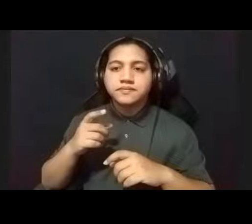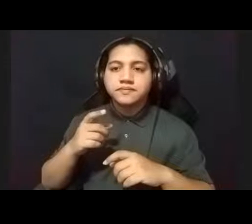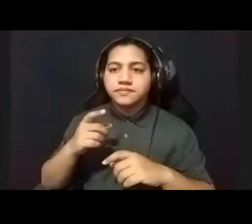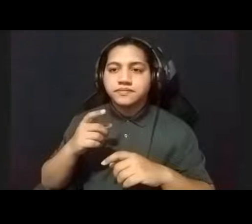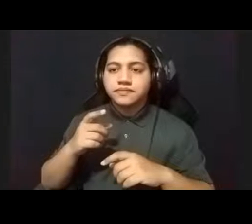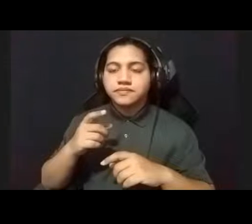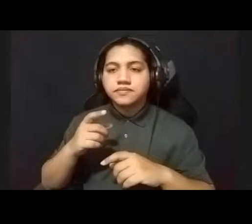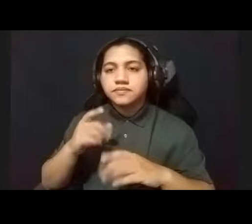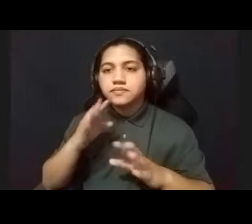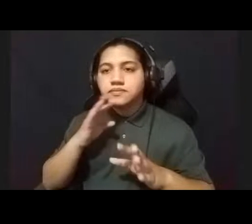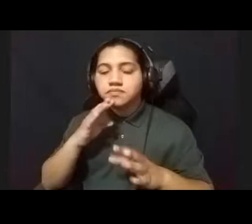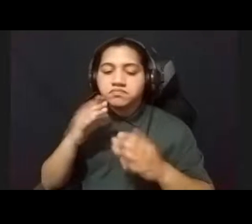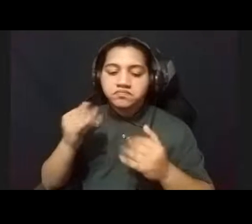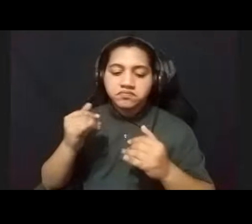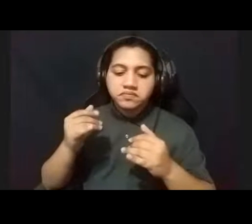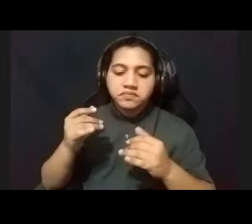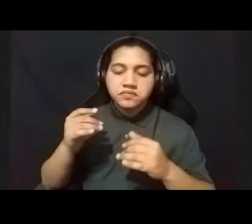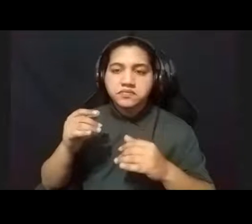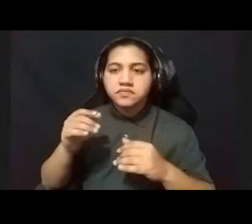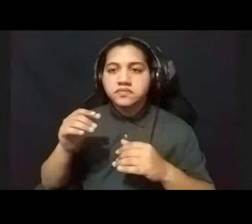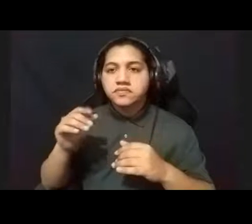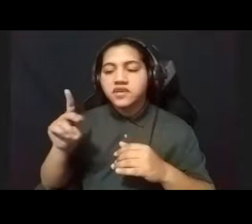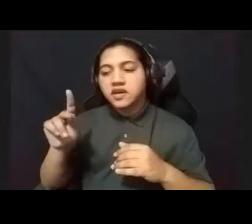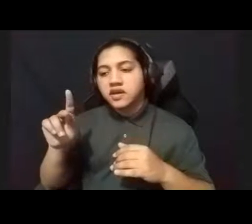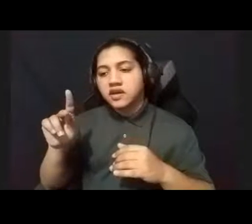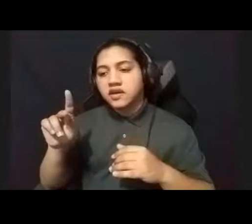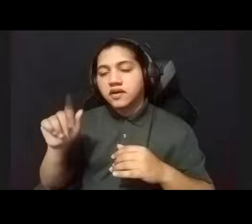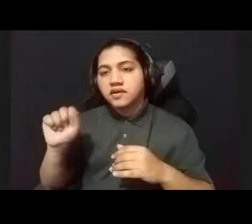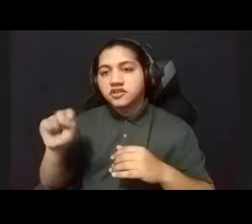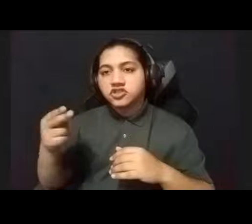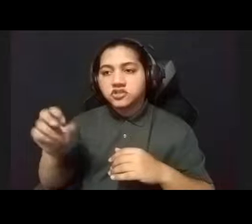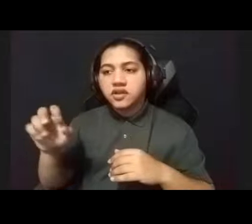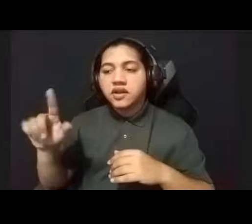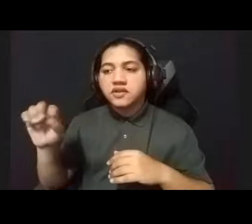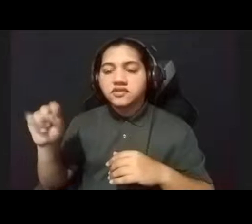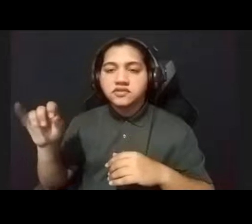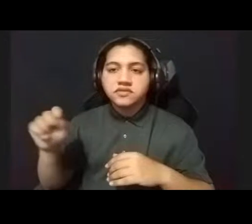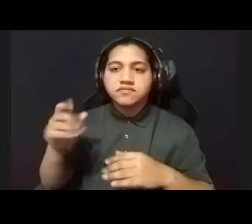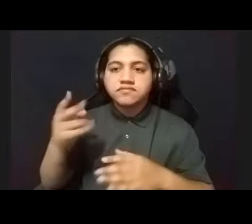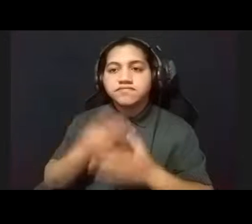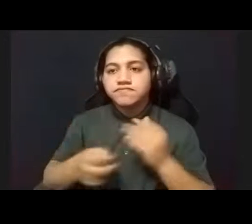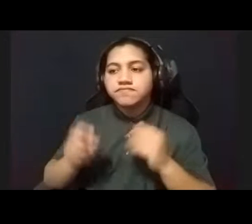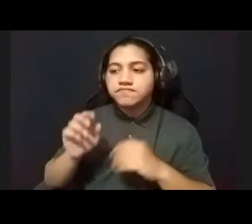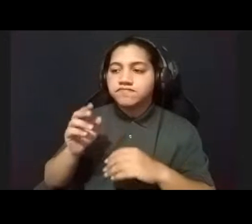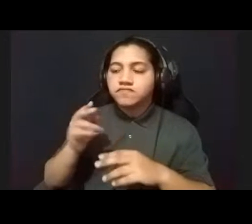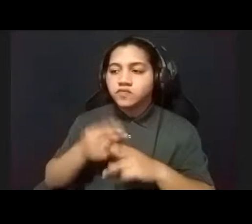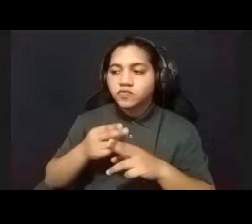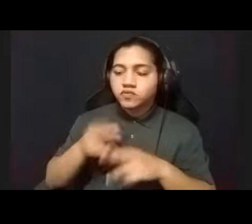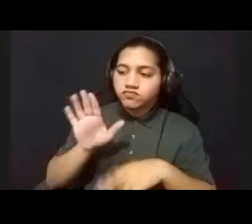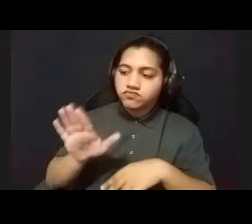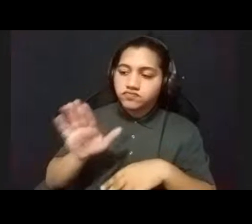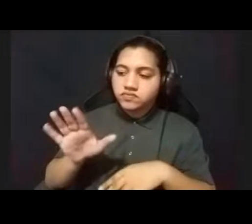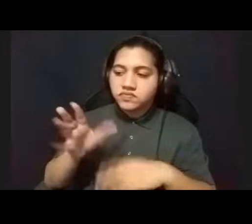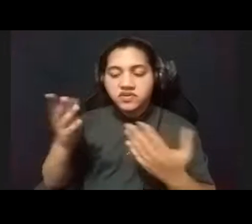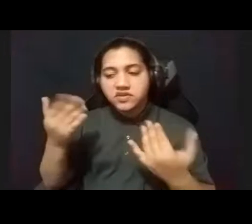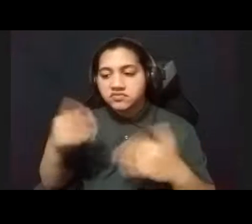Hablemos un poco ahora sobre Cashle Soske, la Martina persa. Ambas pudieron tener nombre propio en vez de seguir